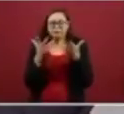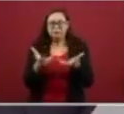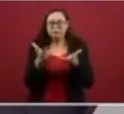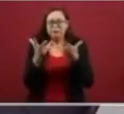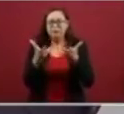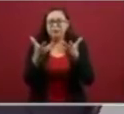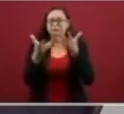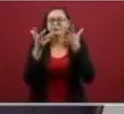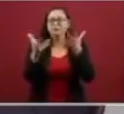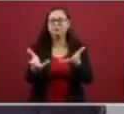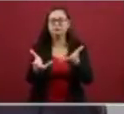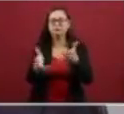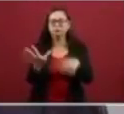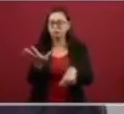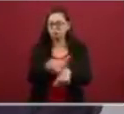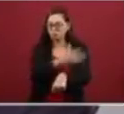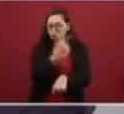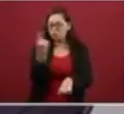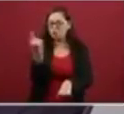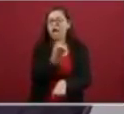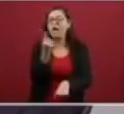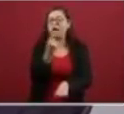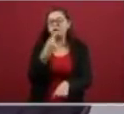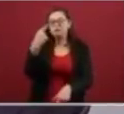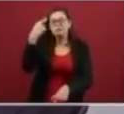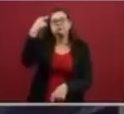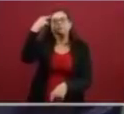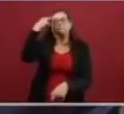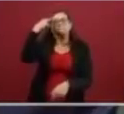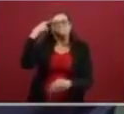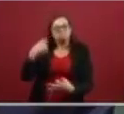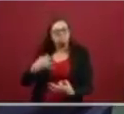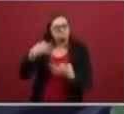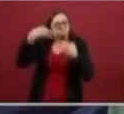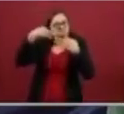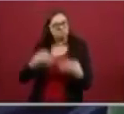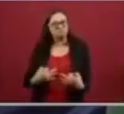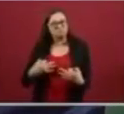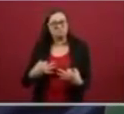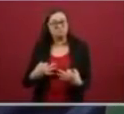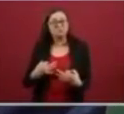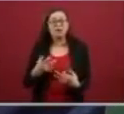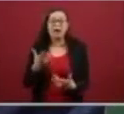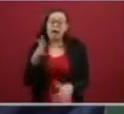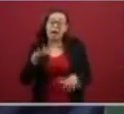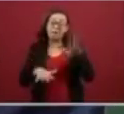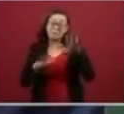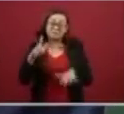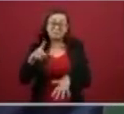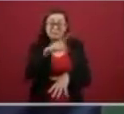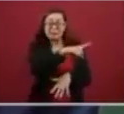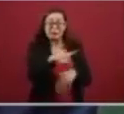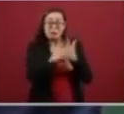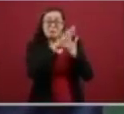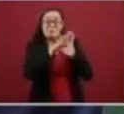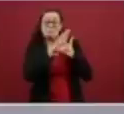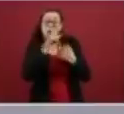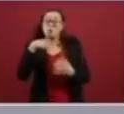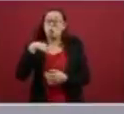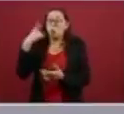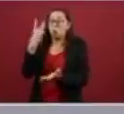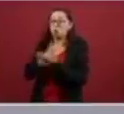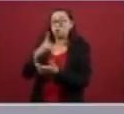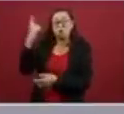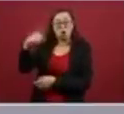un fundamento racional, aunque no lo piensen así mis adversarios.